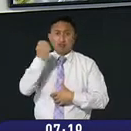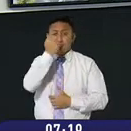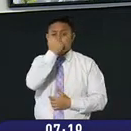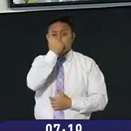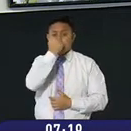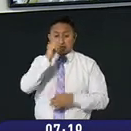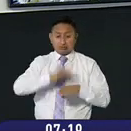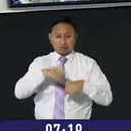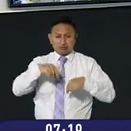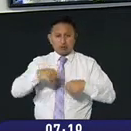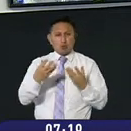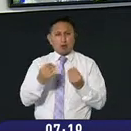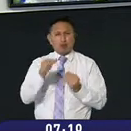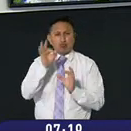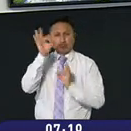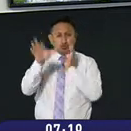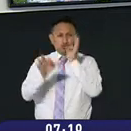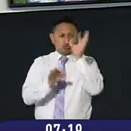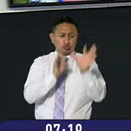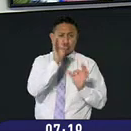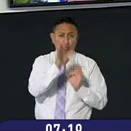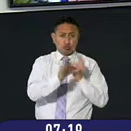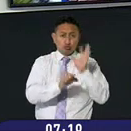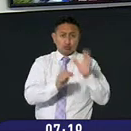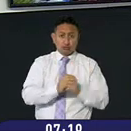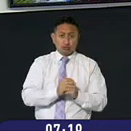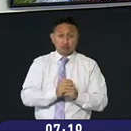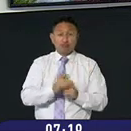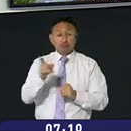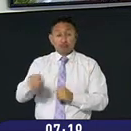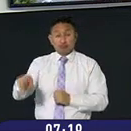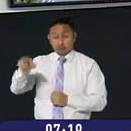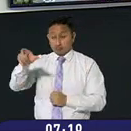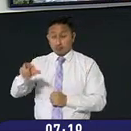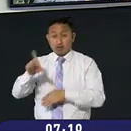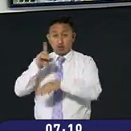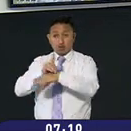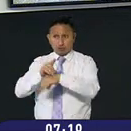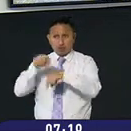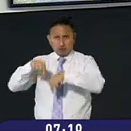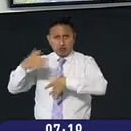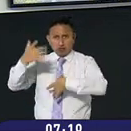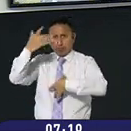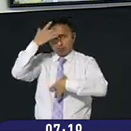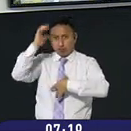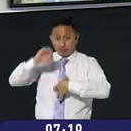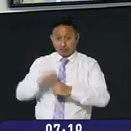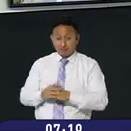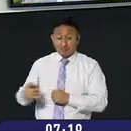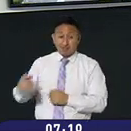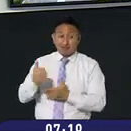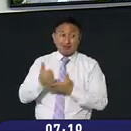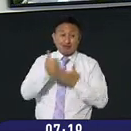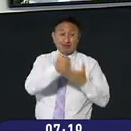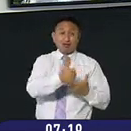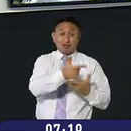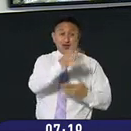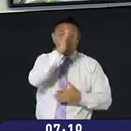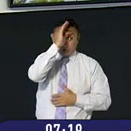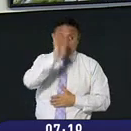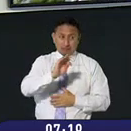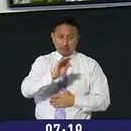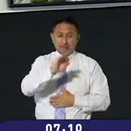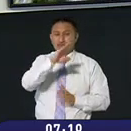contagio por COVID-19. Existe personal médico que está contagiado y con ello disminuye en las casas de salud su capacidad de